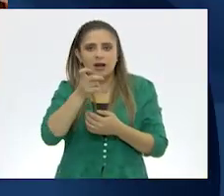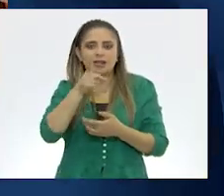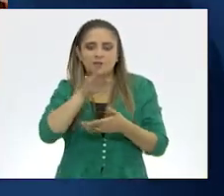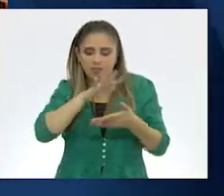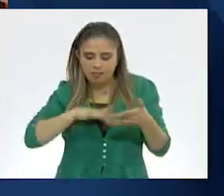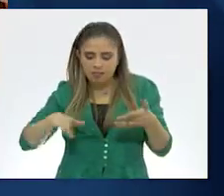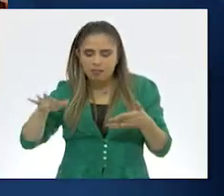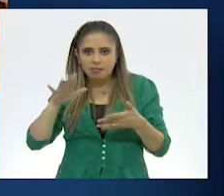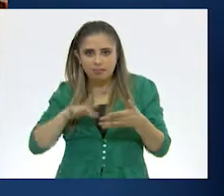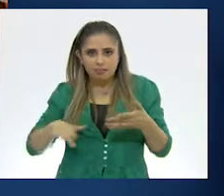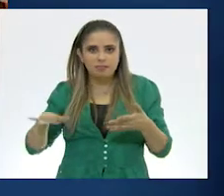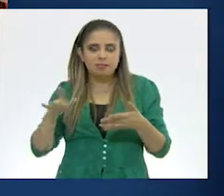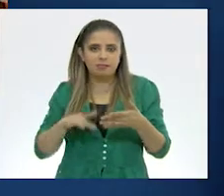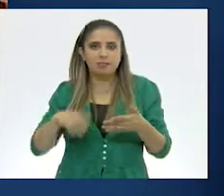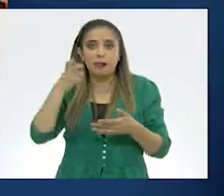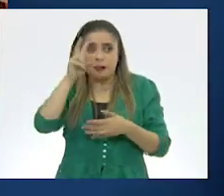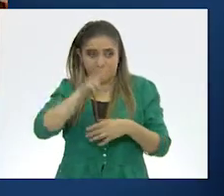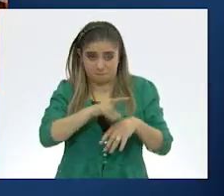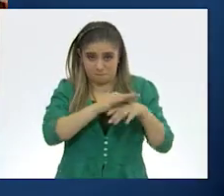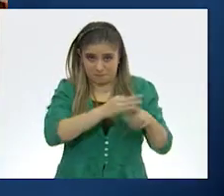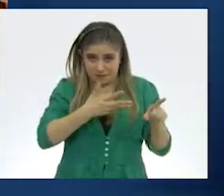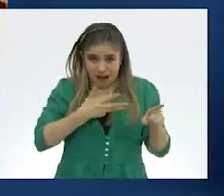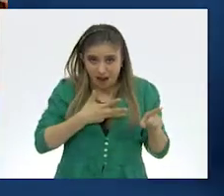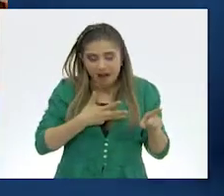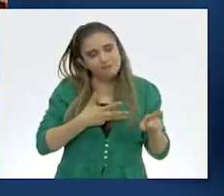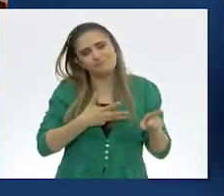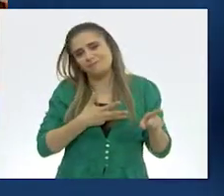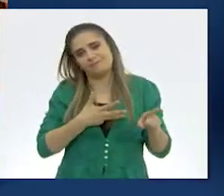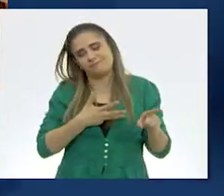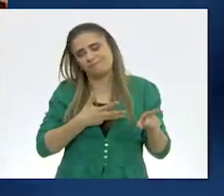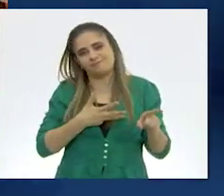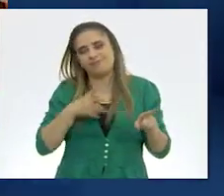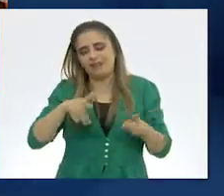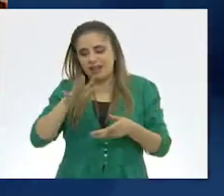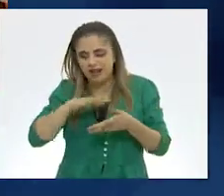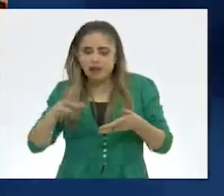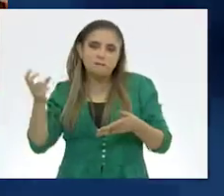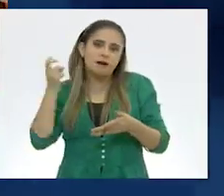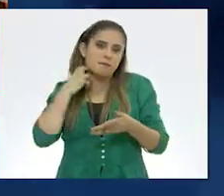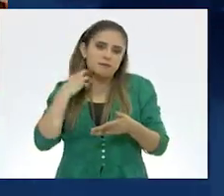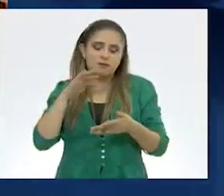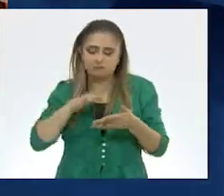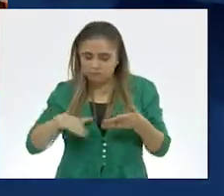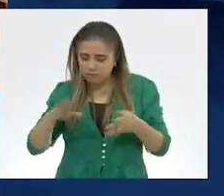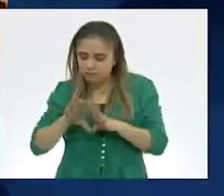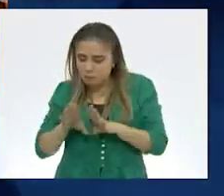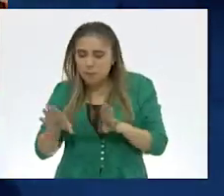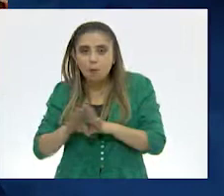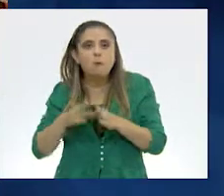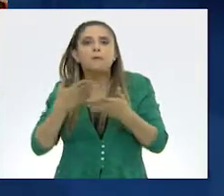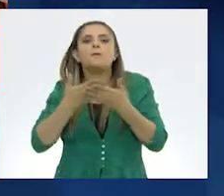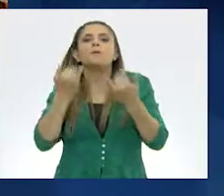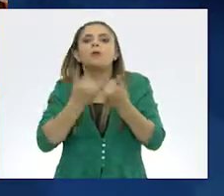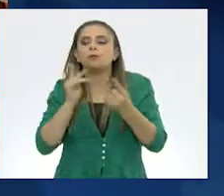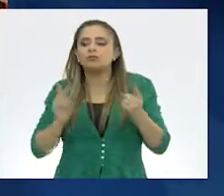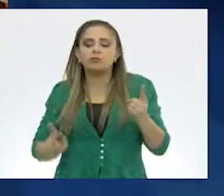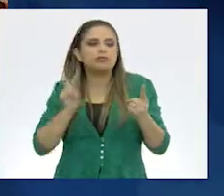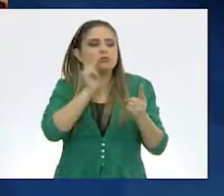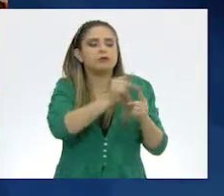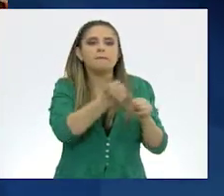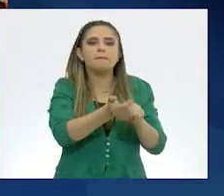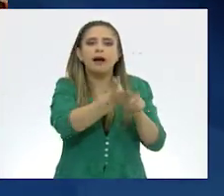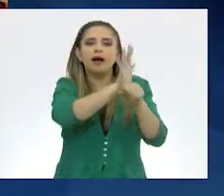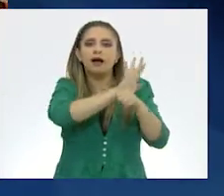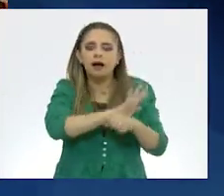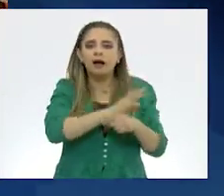pronto invaden la realidad, como pueden ser las pandemias, que de pronto se ha vuelto tema que entra, por ejemplo,